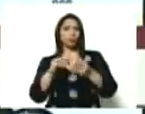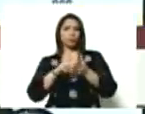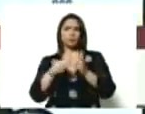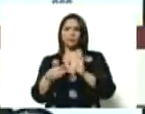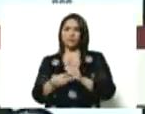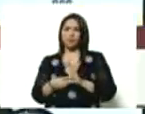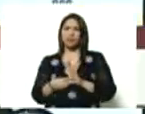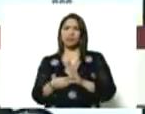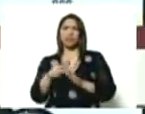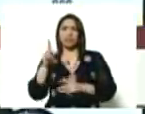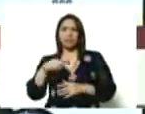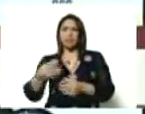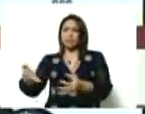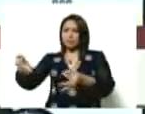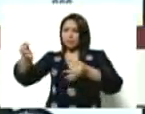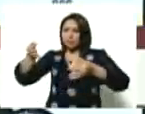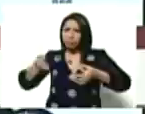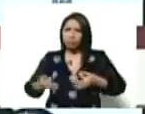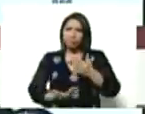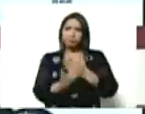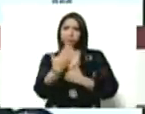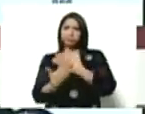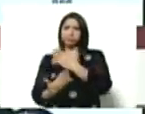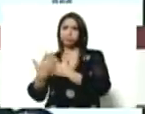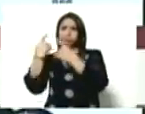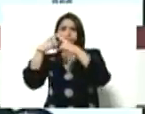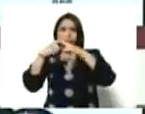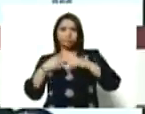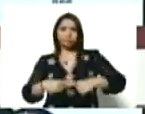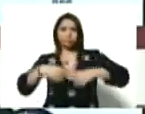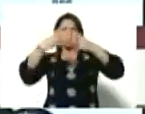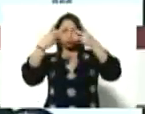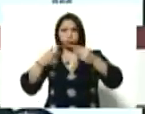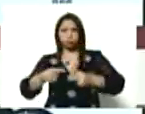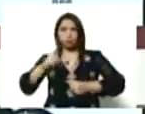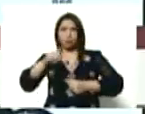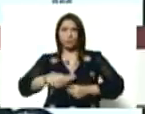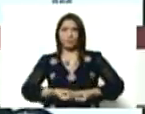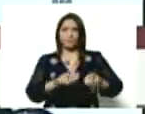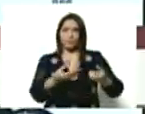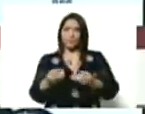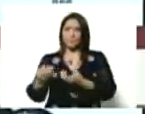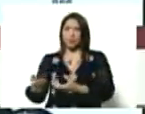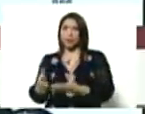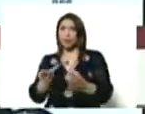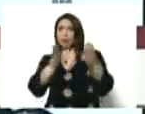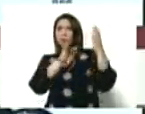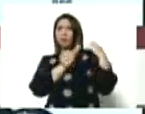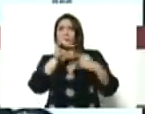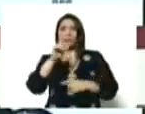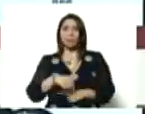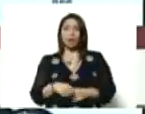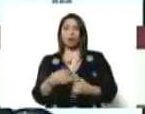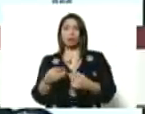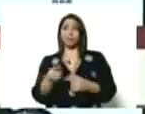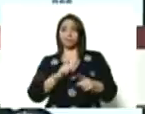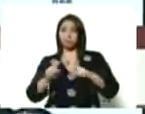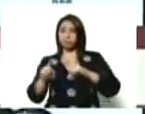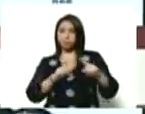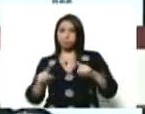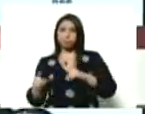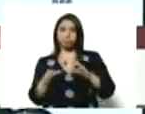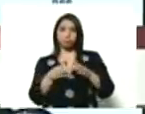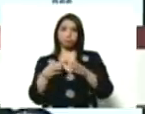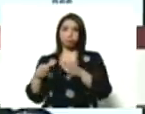recepción de actas de escrutinio, la totalización, la adjudicación de los cargos, la generación de los documentos legales para la proclamación de los